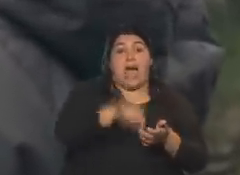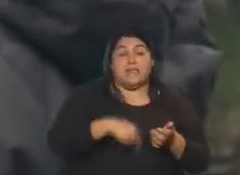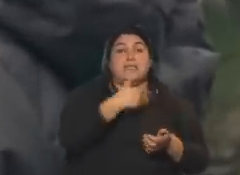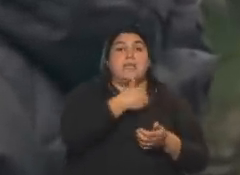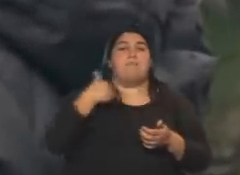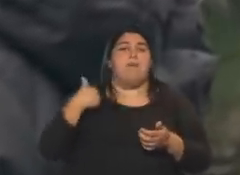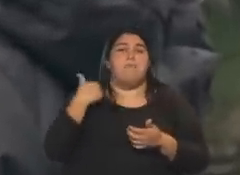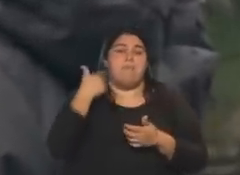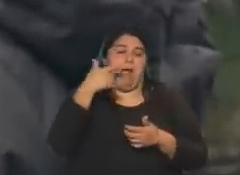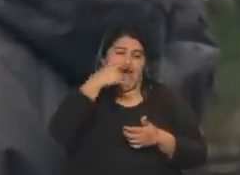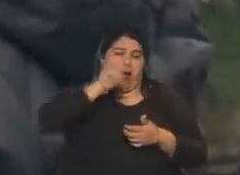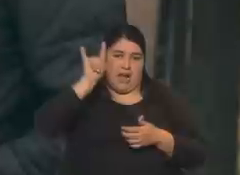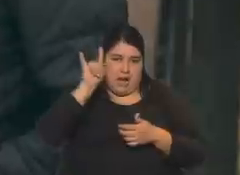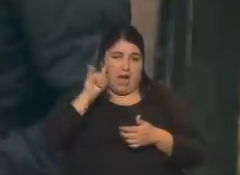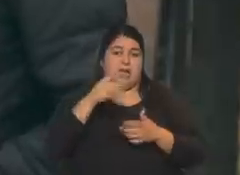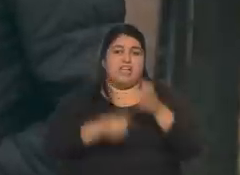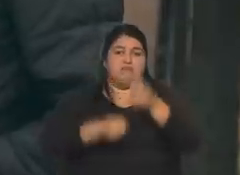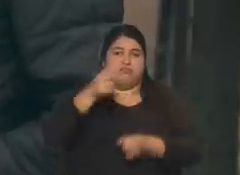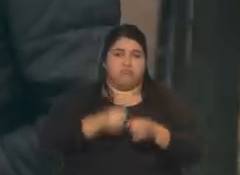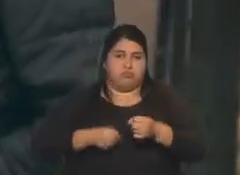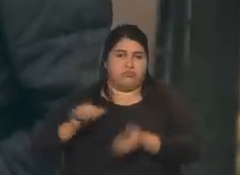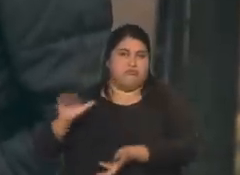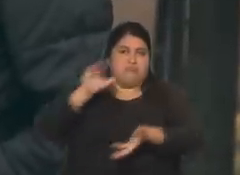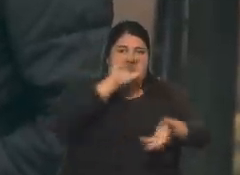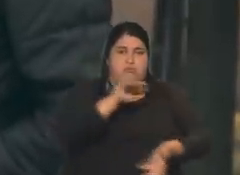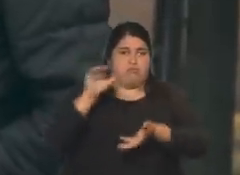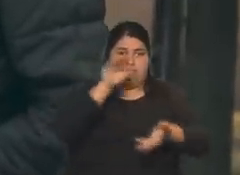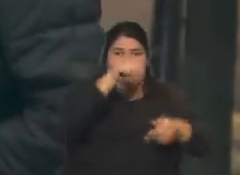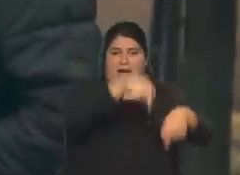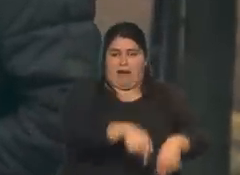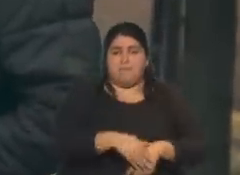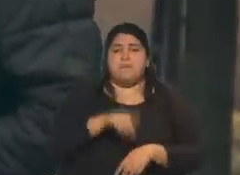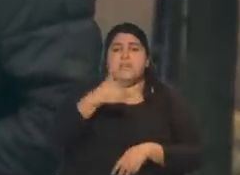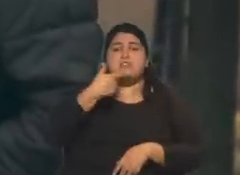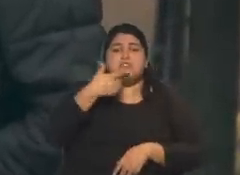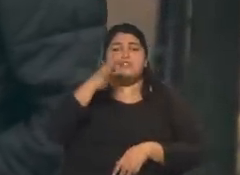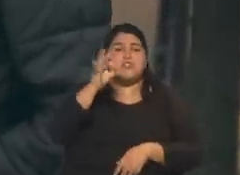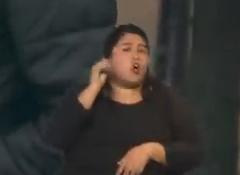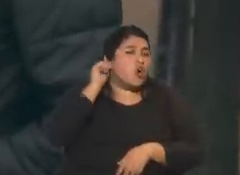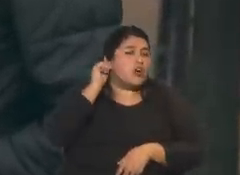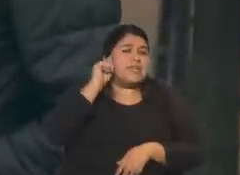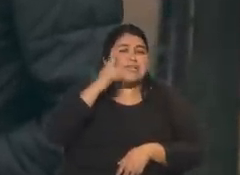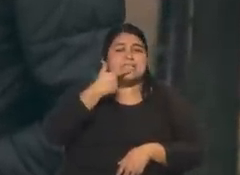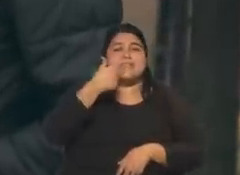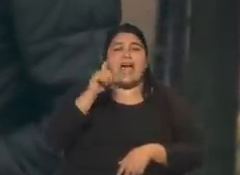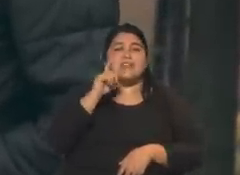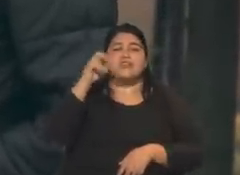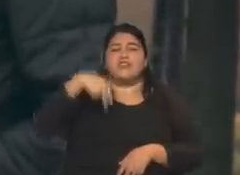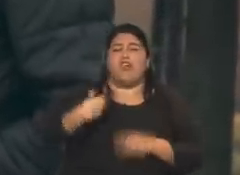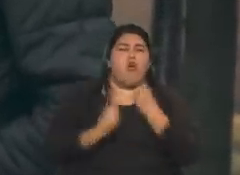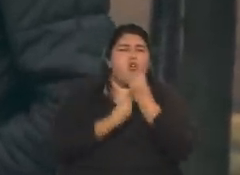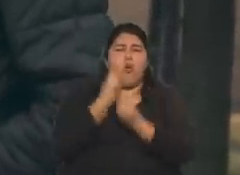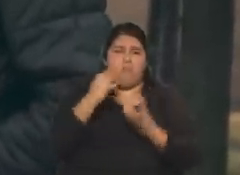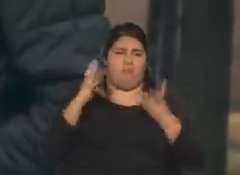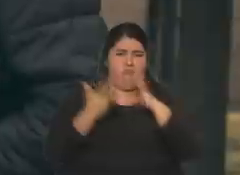y de ahí se traen los terneros para acá. ¿Cómo impacta ese modelo de sojización en el aumento de precios, específicamente en la